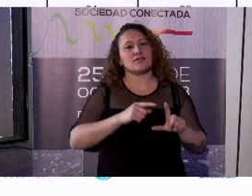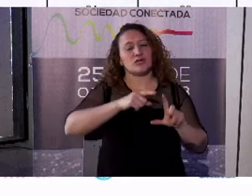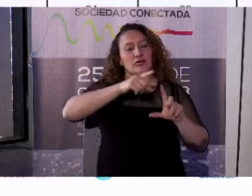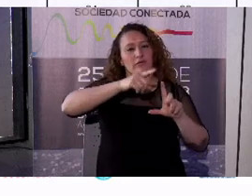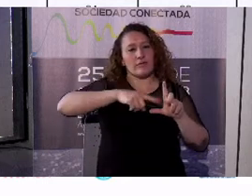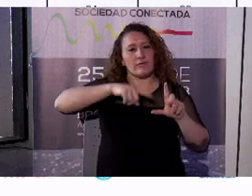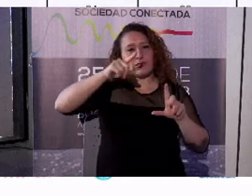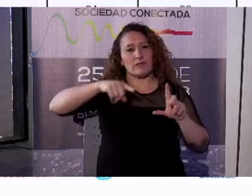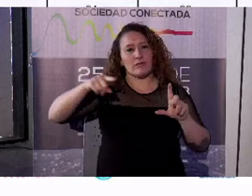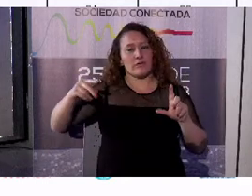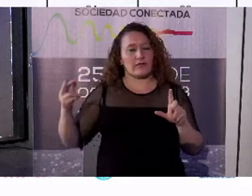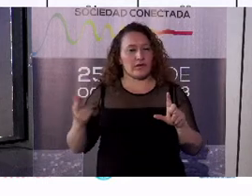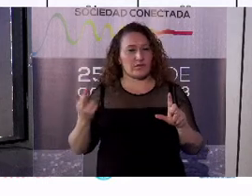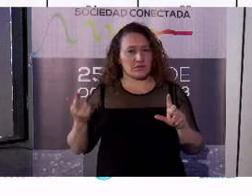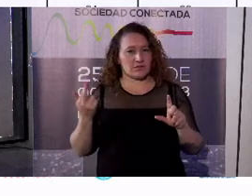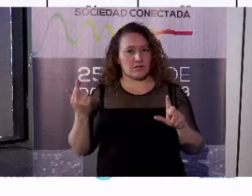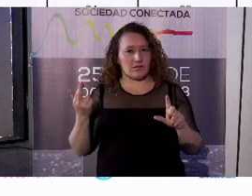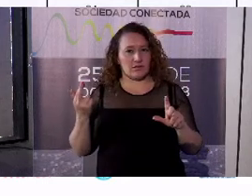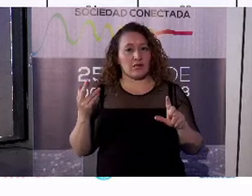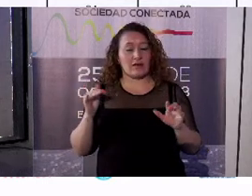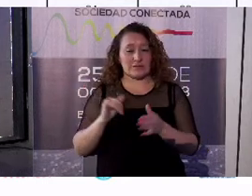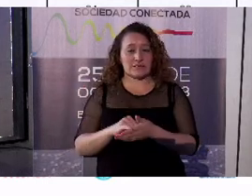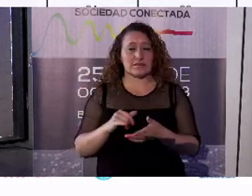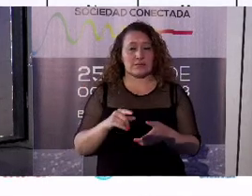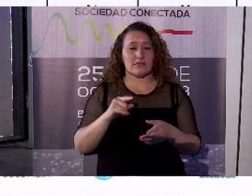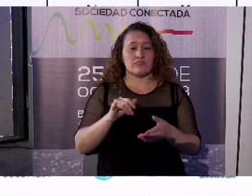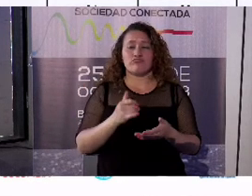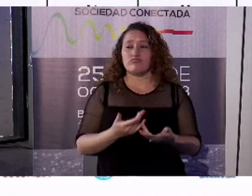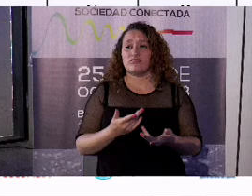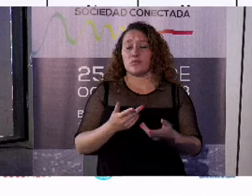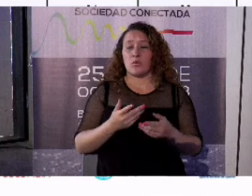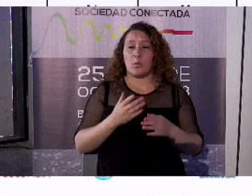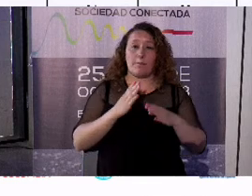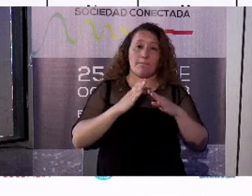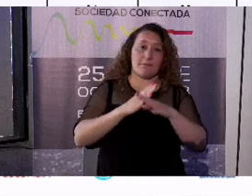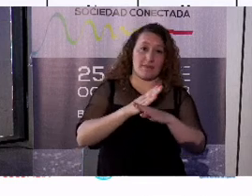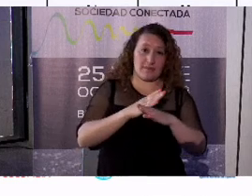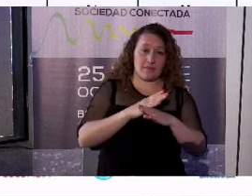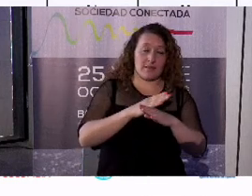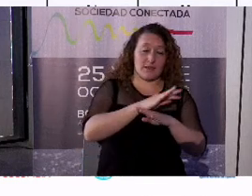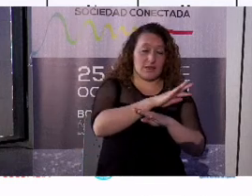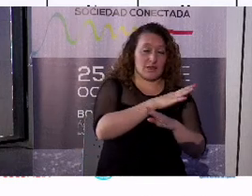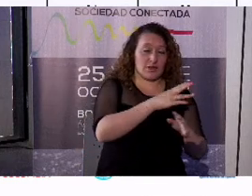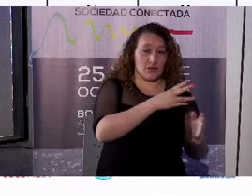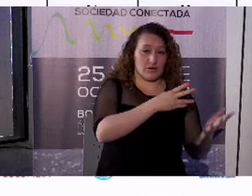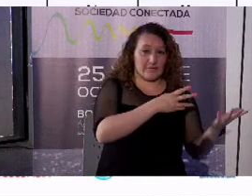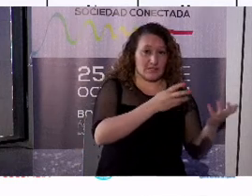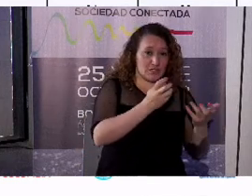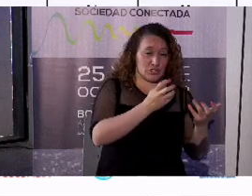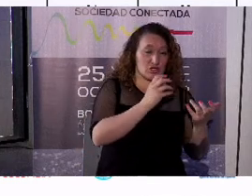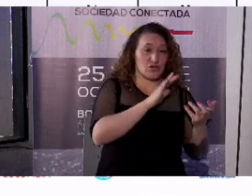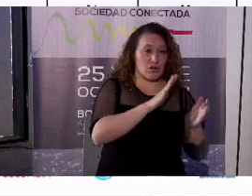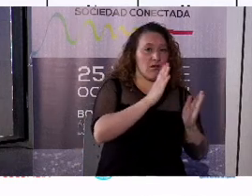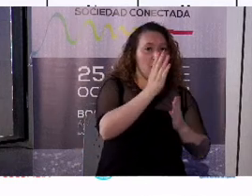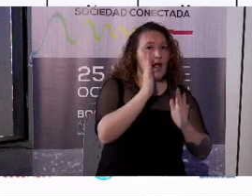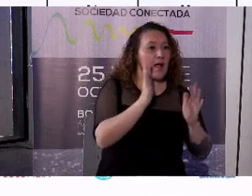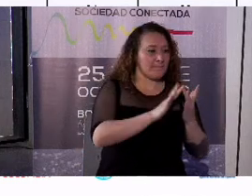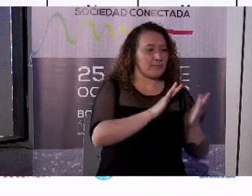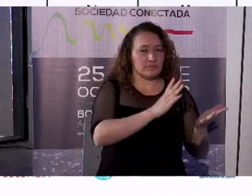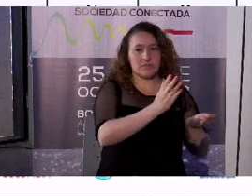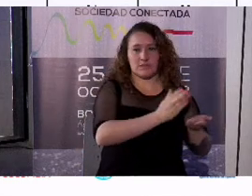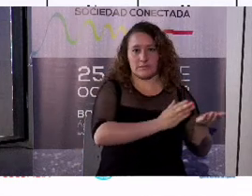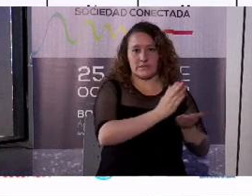entonces tuvimos que cambiar la atribución este quedó mitad de la banda de 900 apta para dar servicio